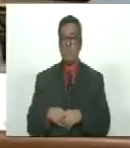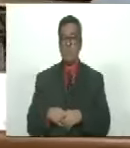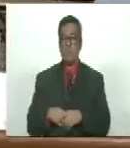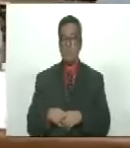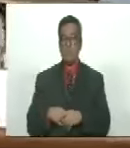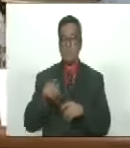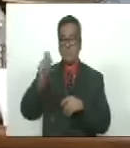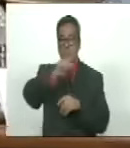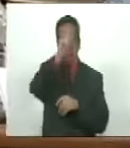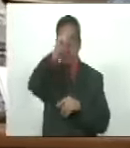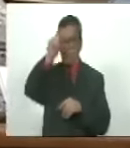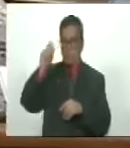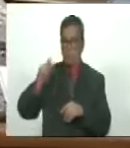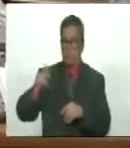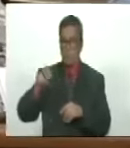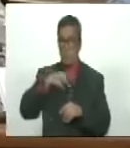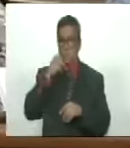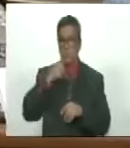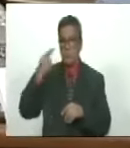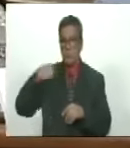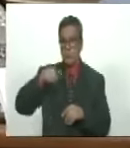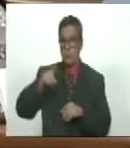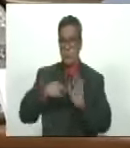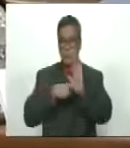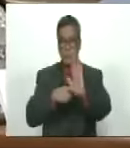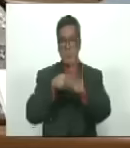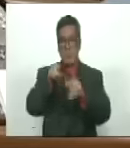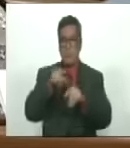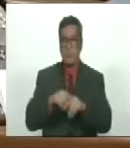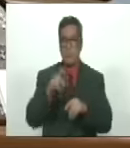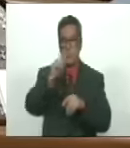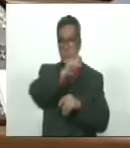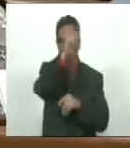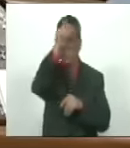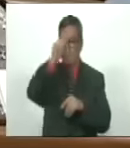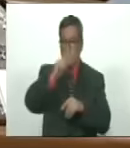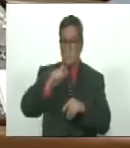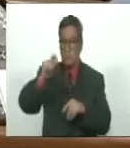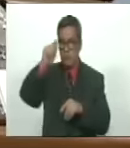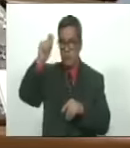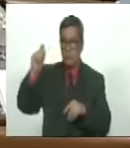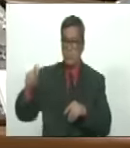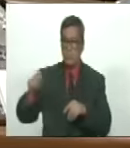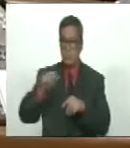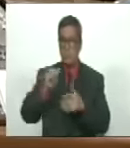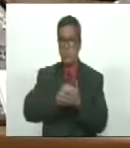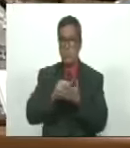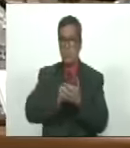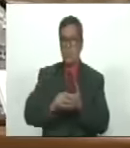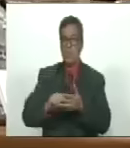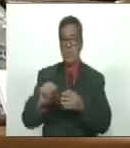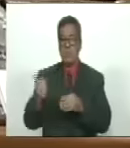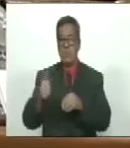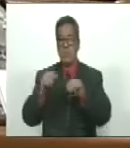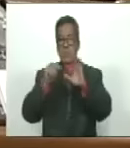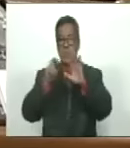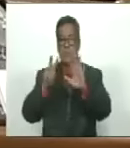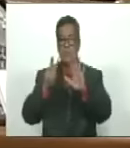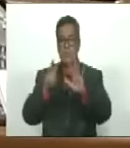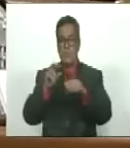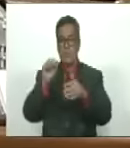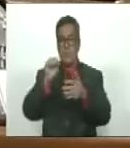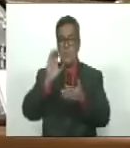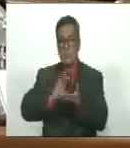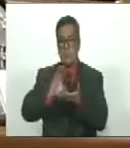El mapa político, por aquí lo tenemos. El mapa político es el artículo 17, el capítulo